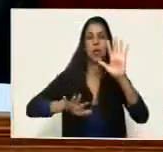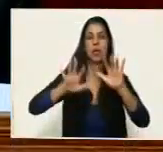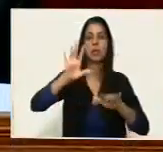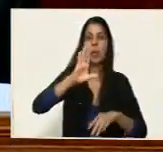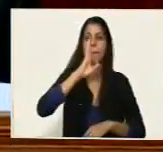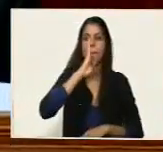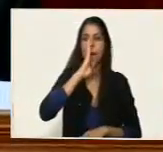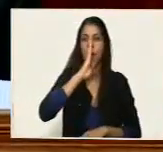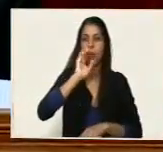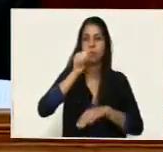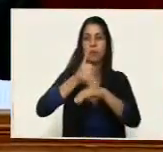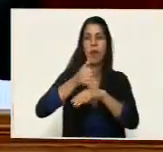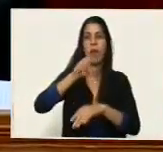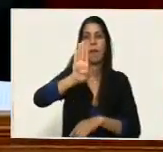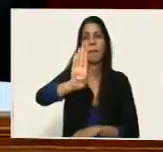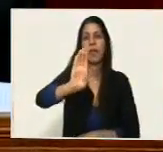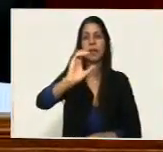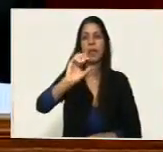Venezuela.